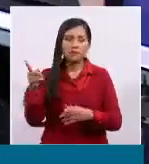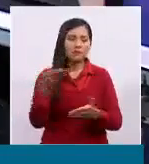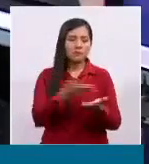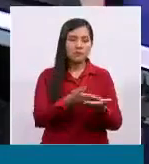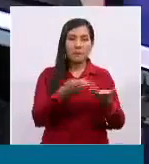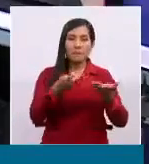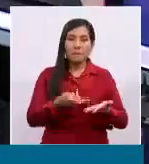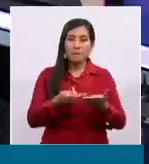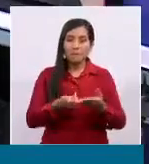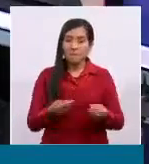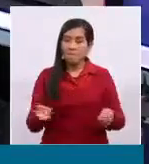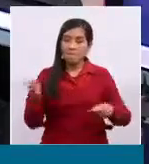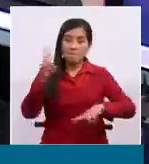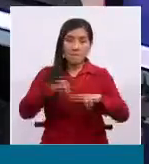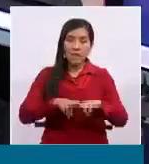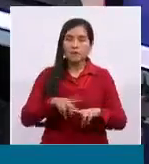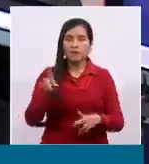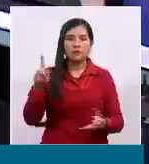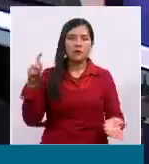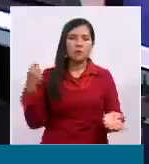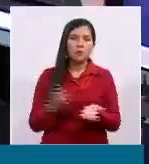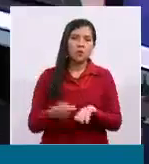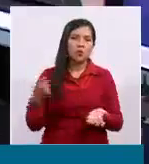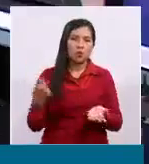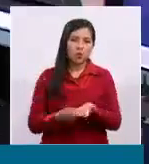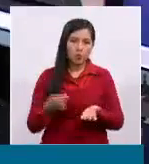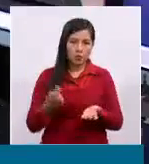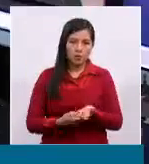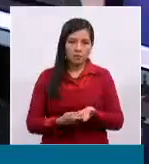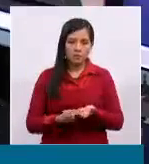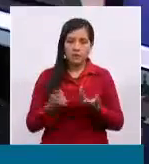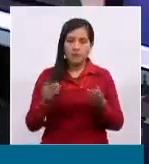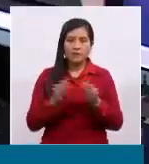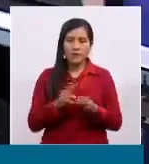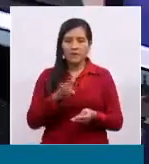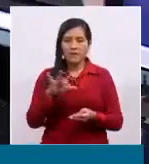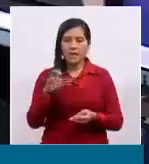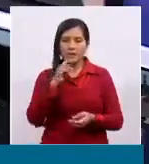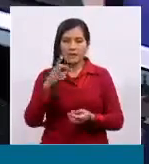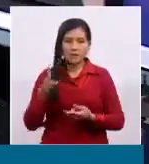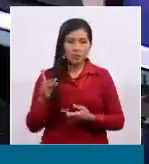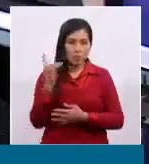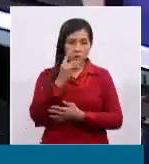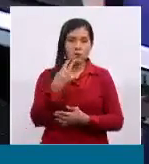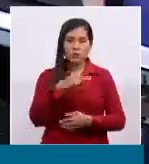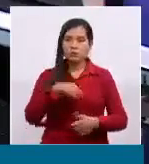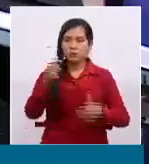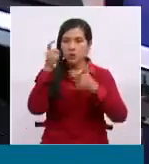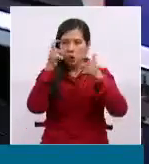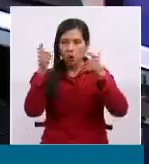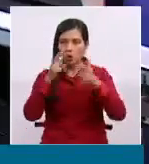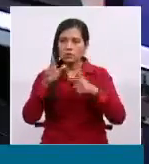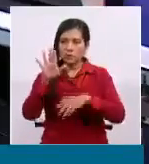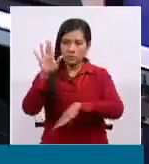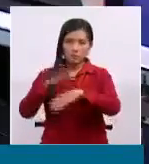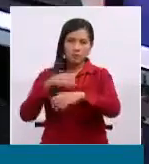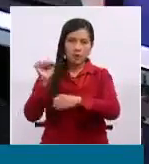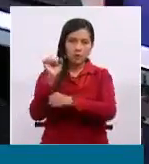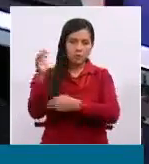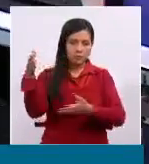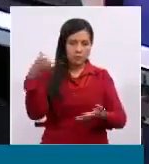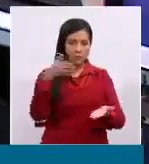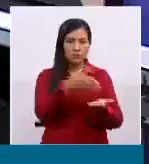sobrepeso. En ese entendido, Vías Bolivia lo que hace es controlar en las respectivas balanzas el peso de